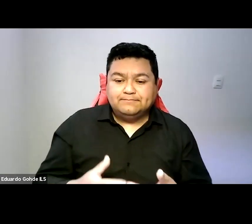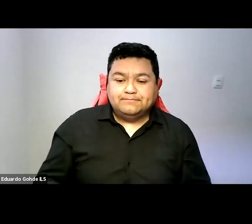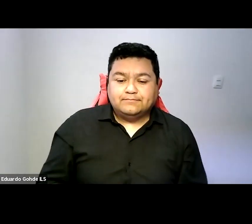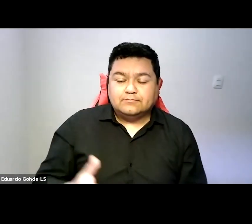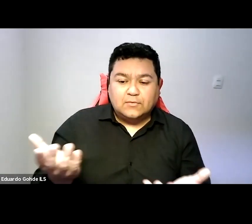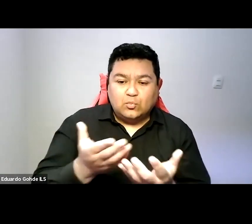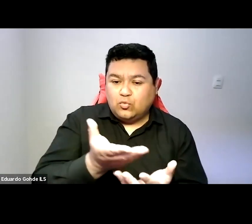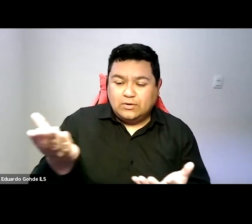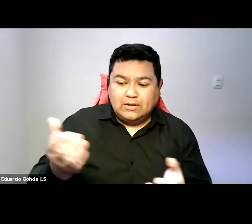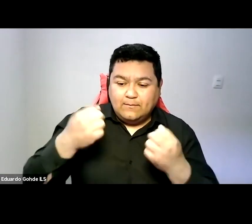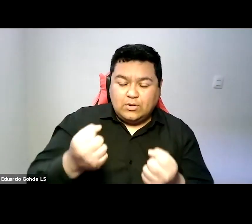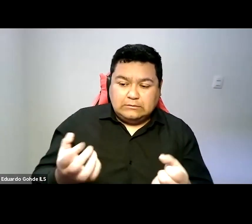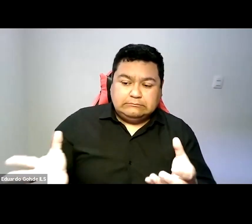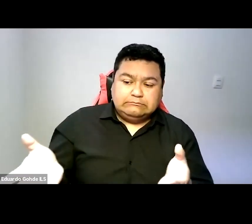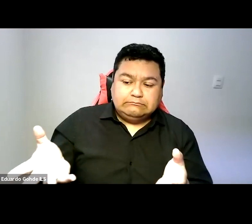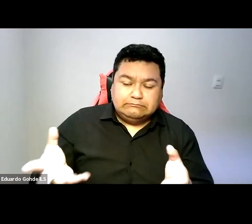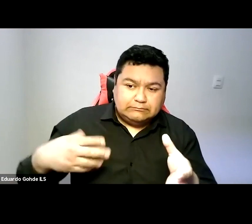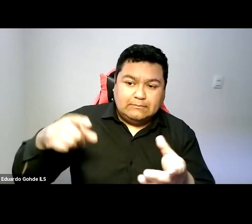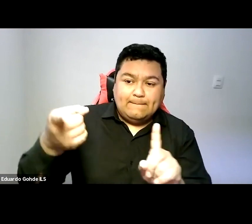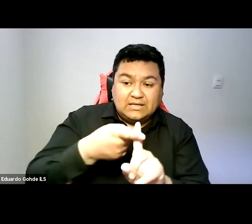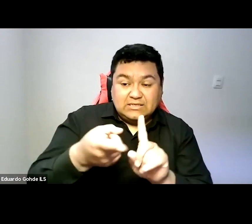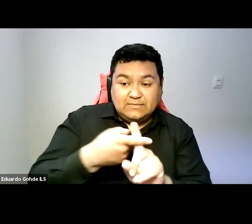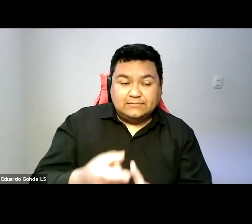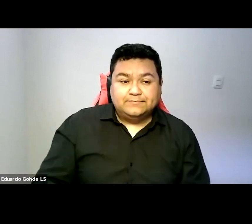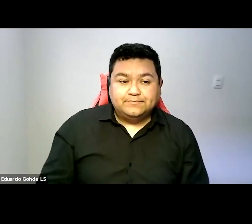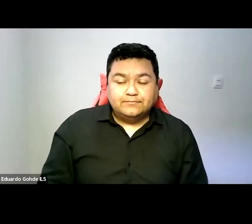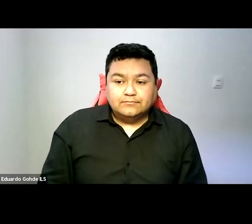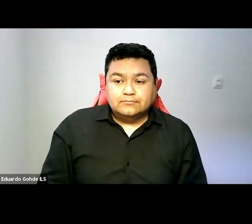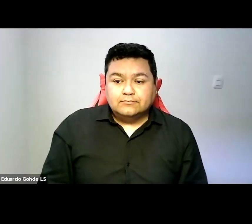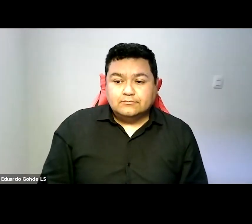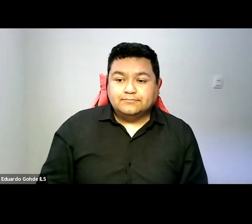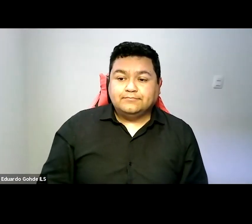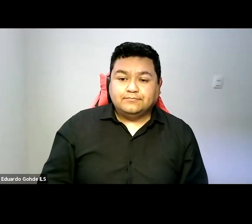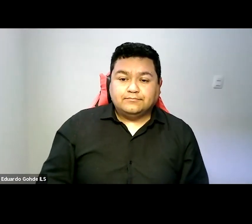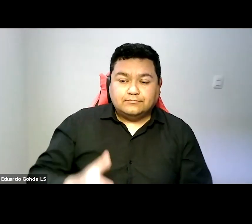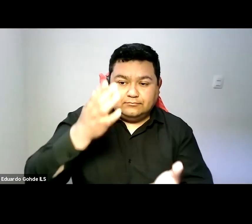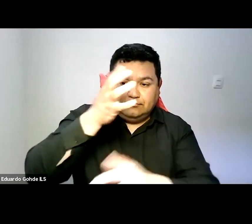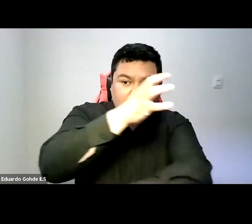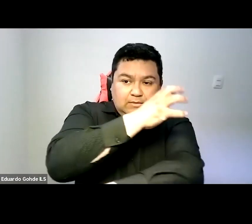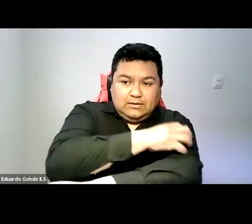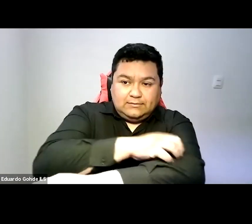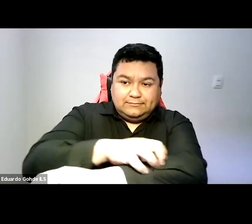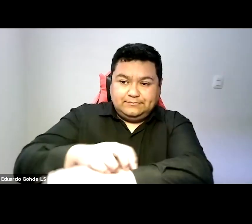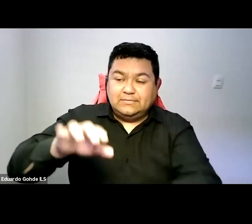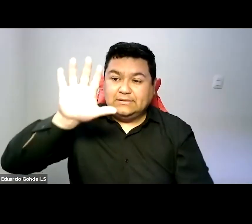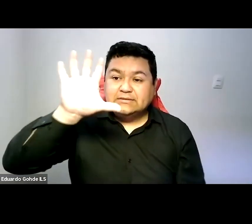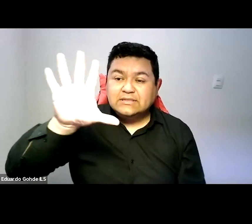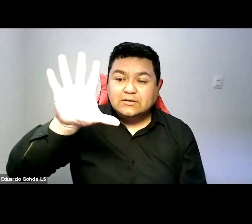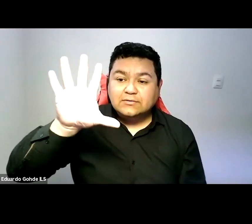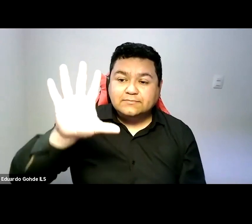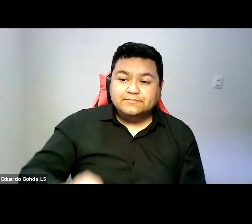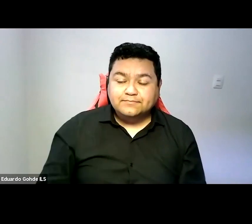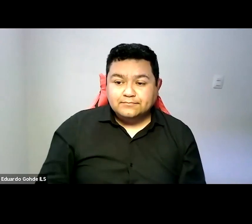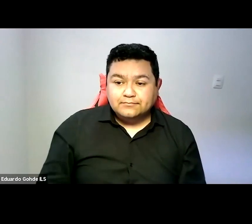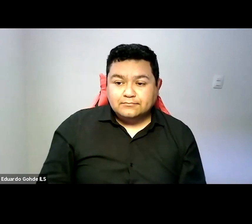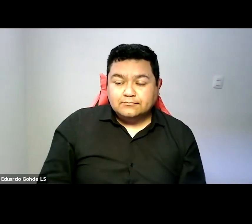pueden integrarse a participar. Ya, como dije anteriormente, dividimos el país en 5 zonas, que voy a leer inmediatamente.